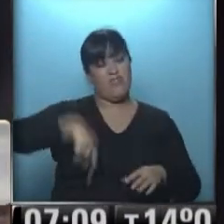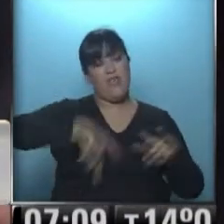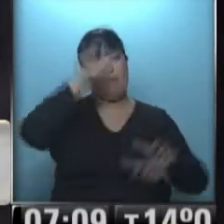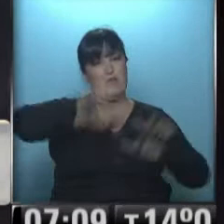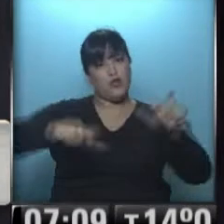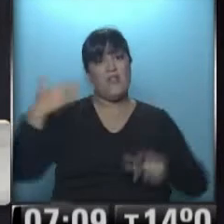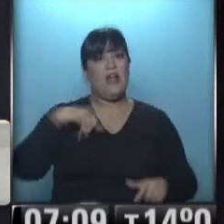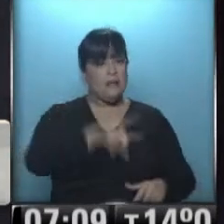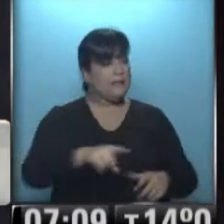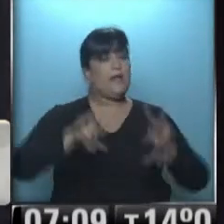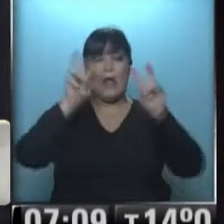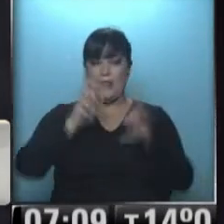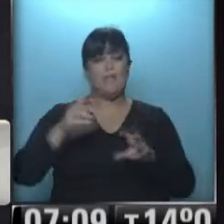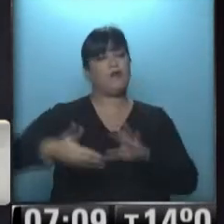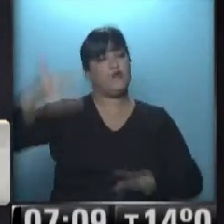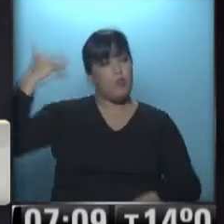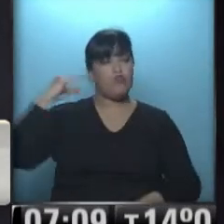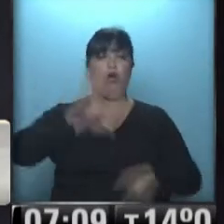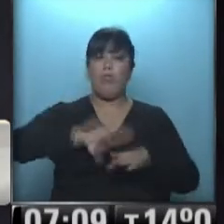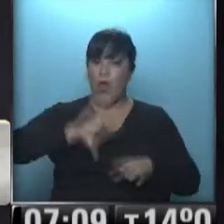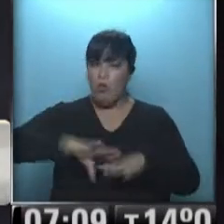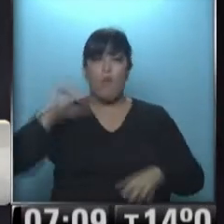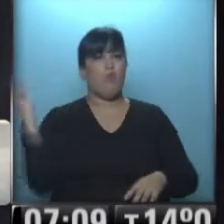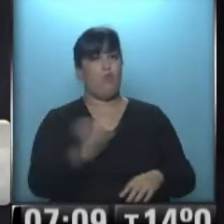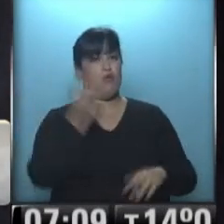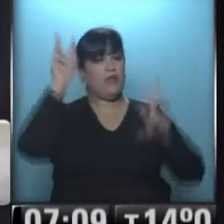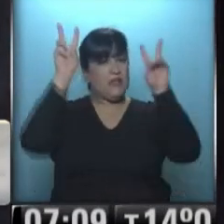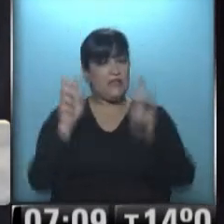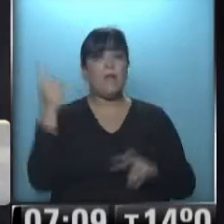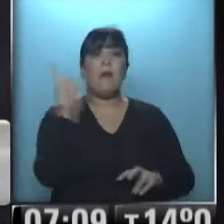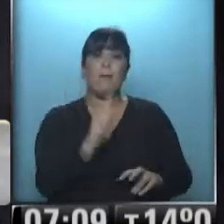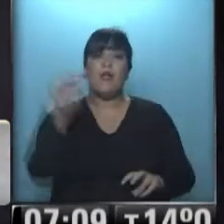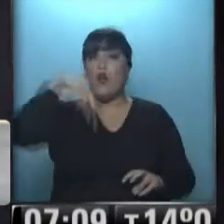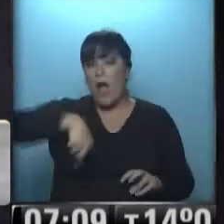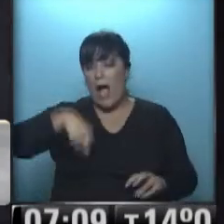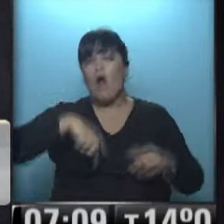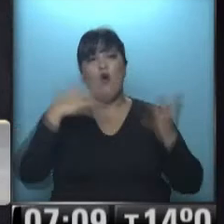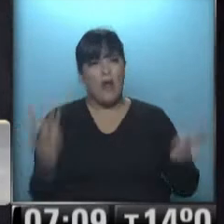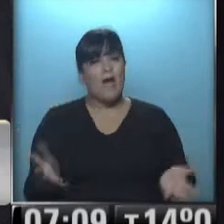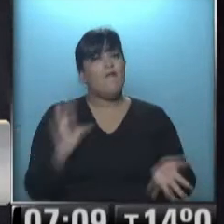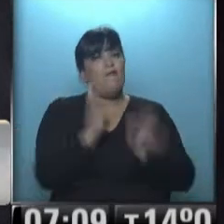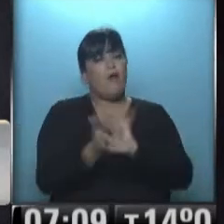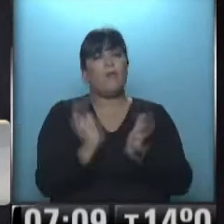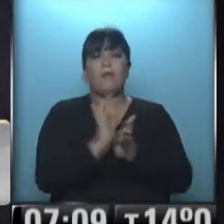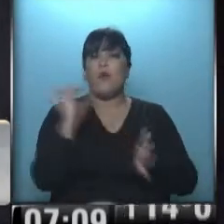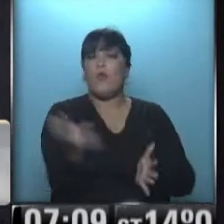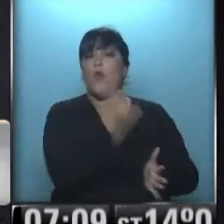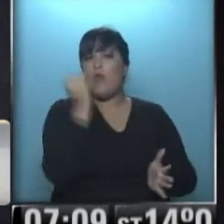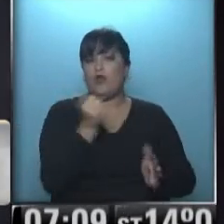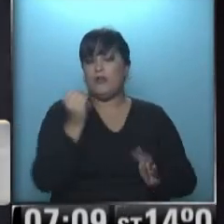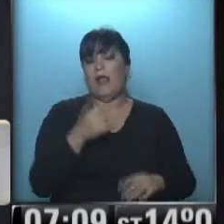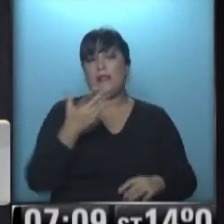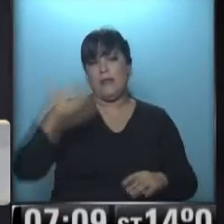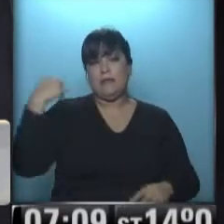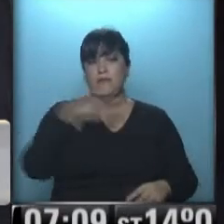argentinos desde hace mucho tiempo que excede a este gobierno, pero que tiene un capítulo importante en estas últimas horas. Es por eso